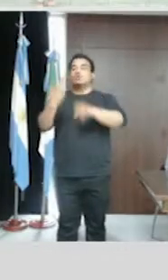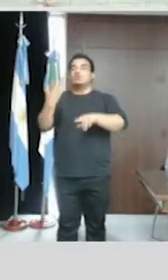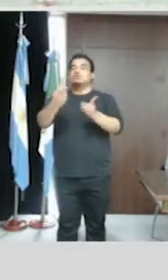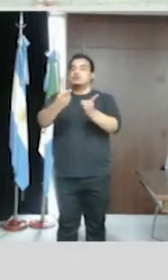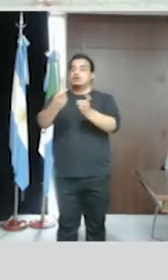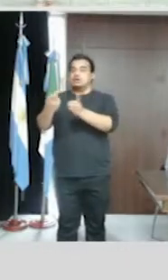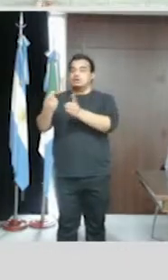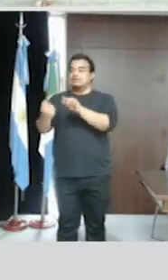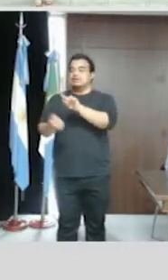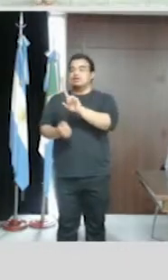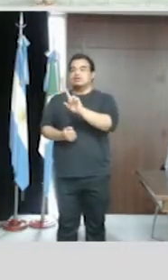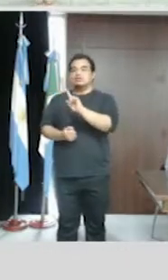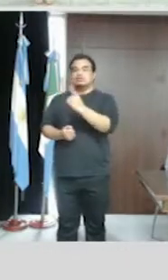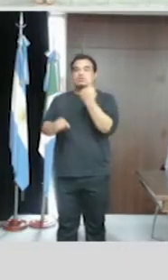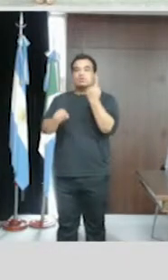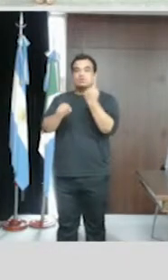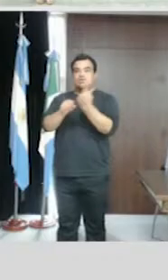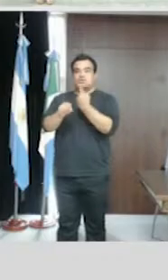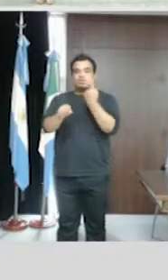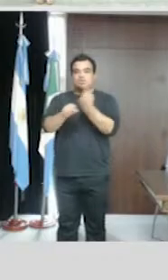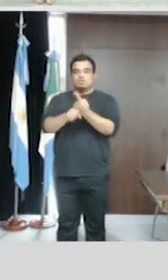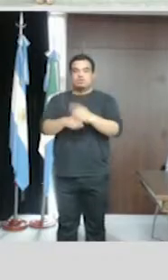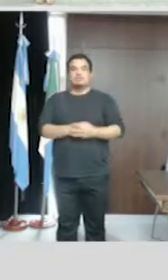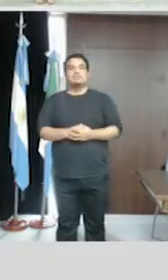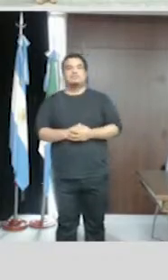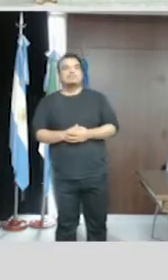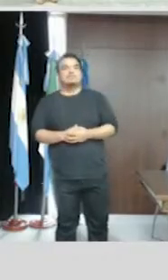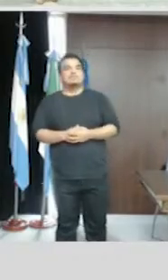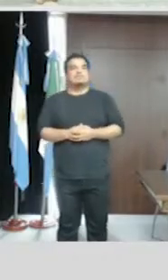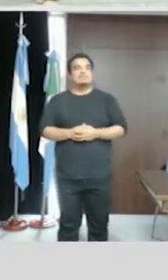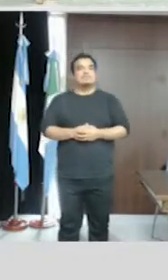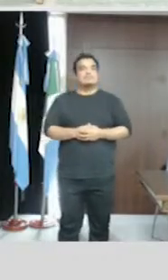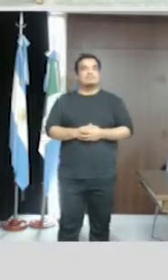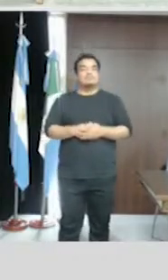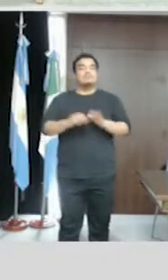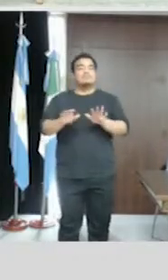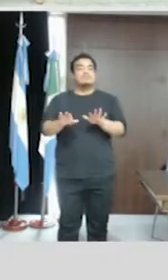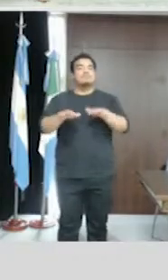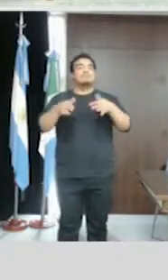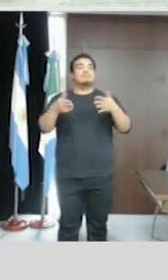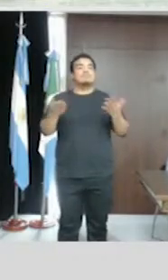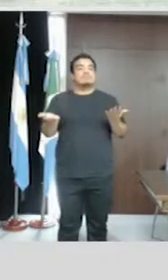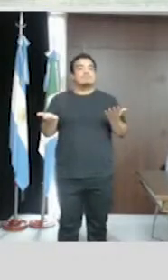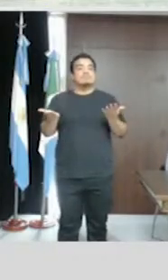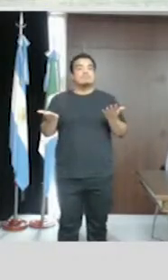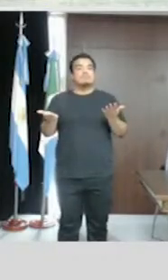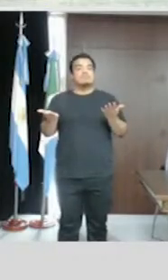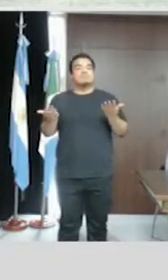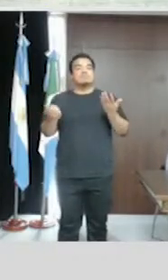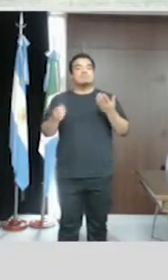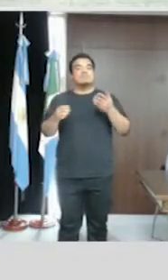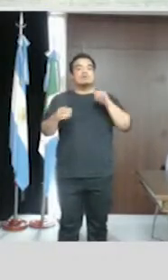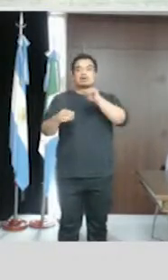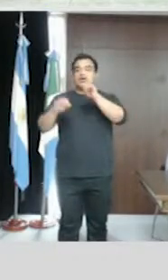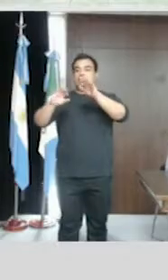no lo puede hacer. Quedan 5 minutos. Por lo tanto, las